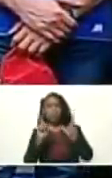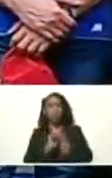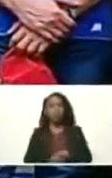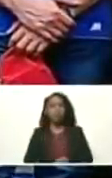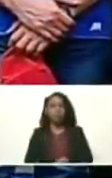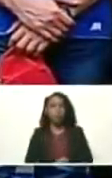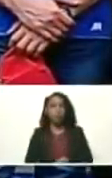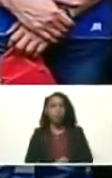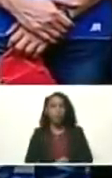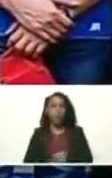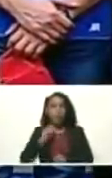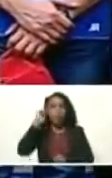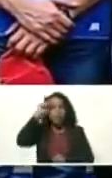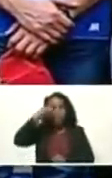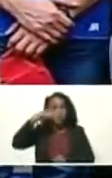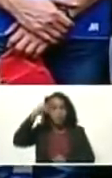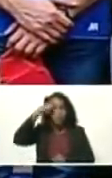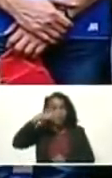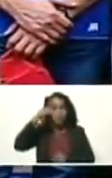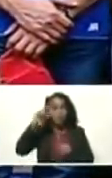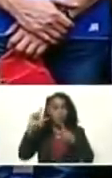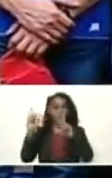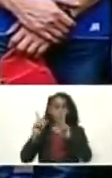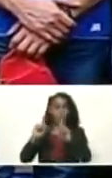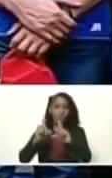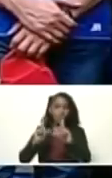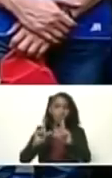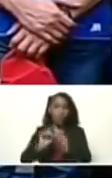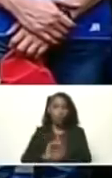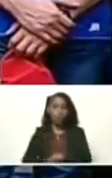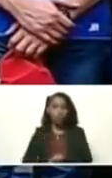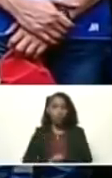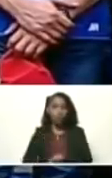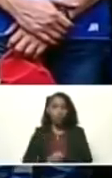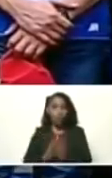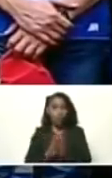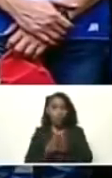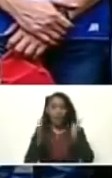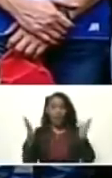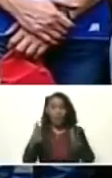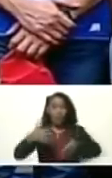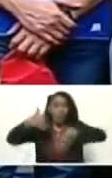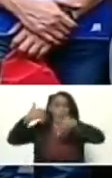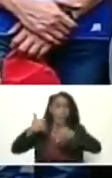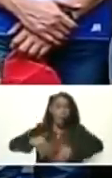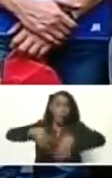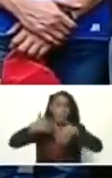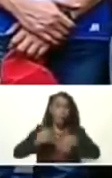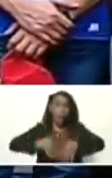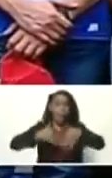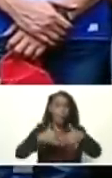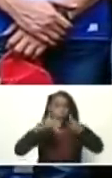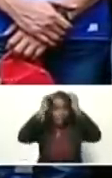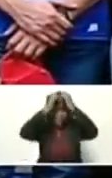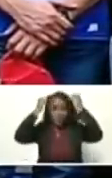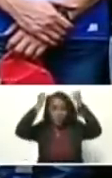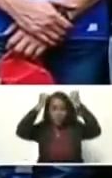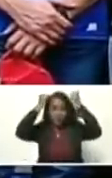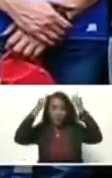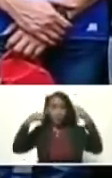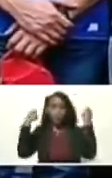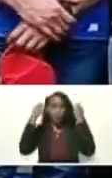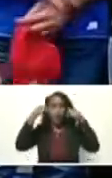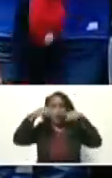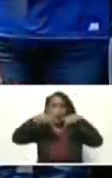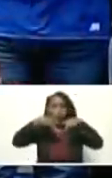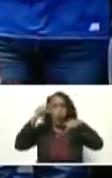las imágenes televisivas de las inmensas marchas milicianas y populares del día de